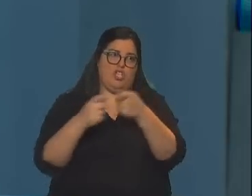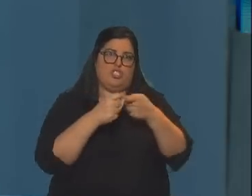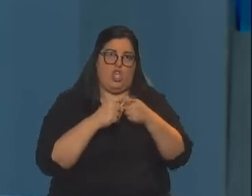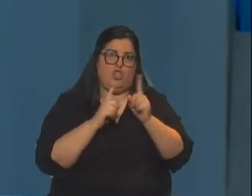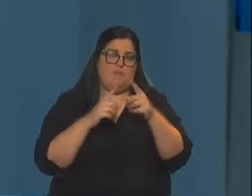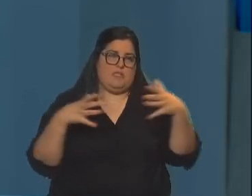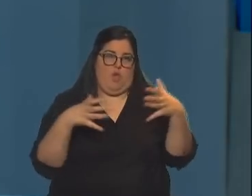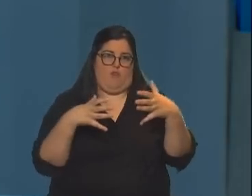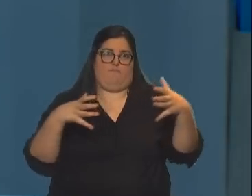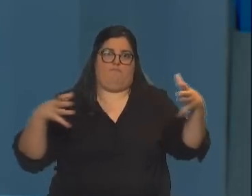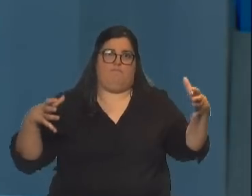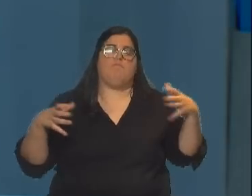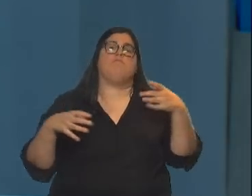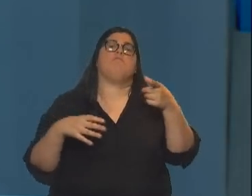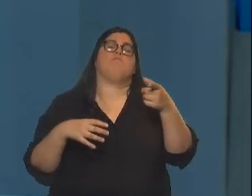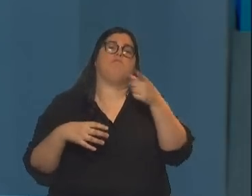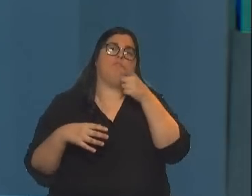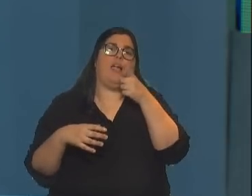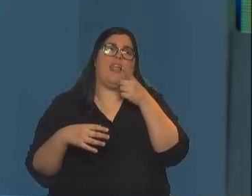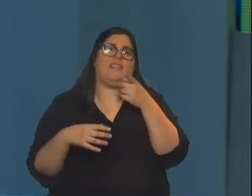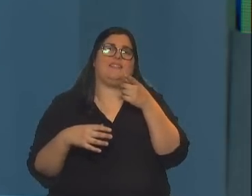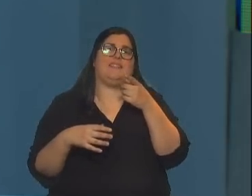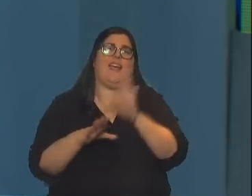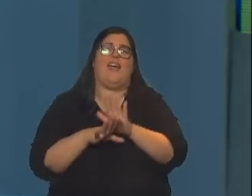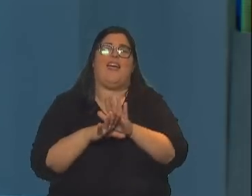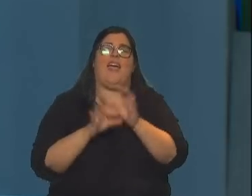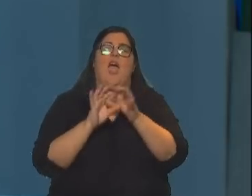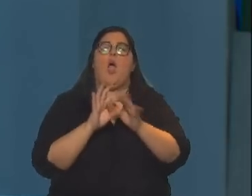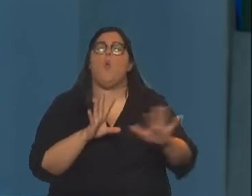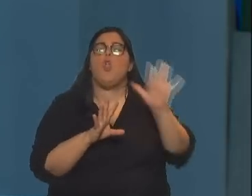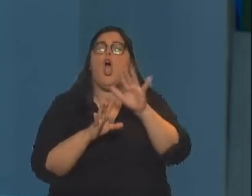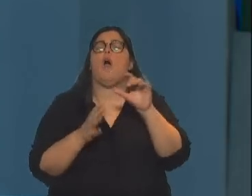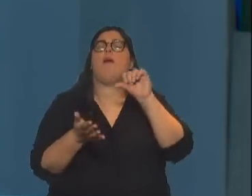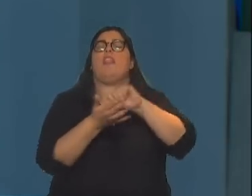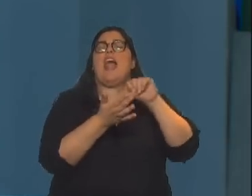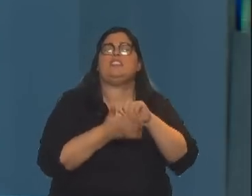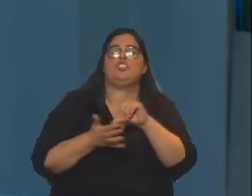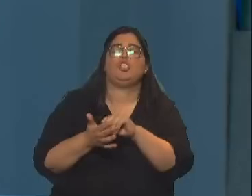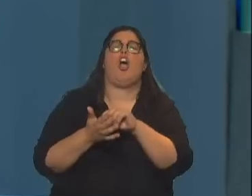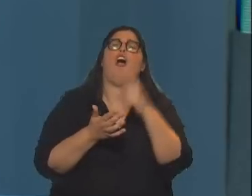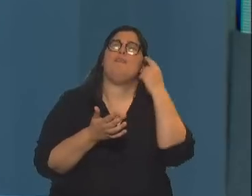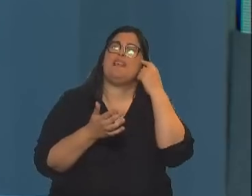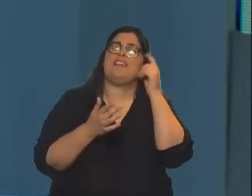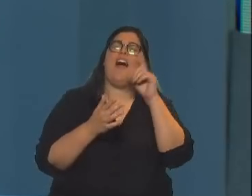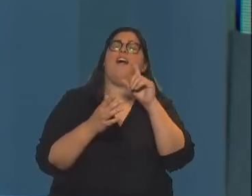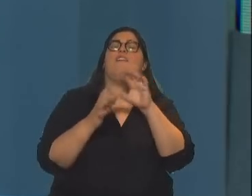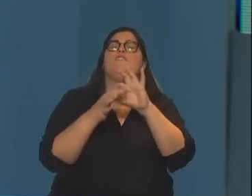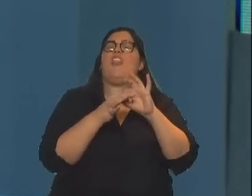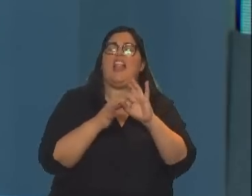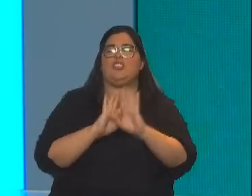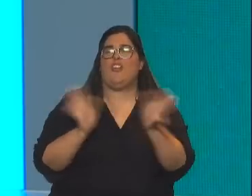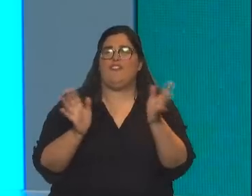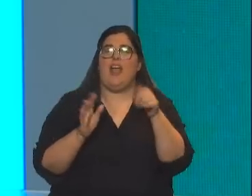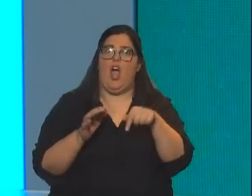con este planteo que parecía de outsiders, de una Europa de naciones, de romper con esta idea de federación. En este contexto de